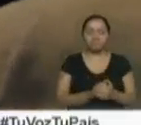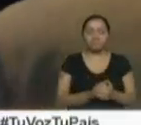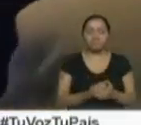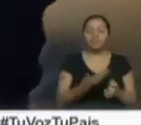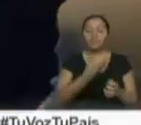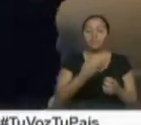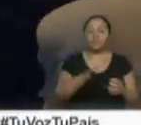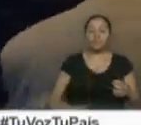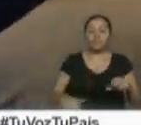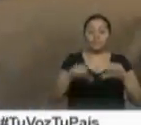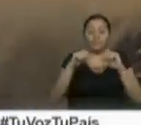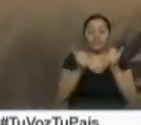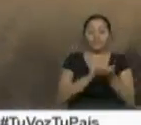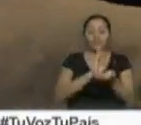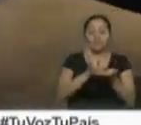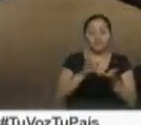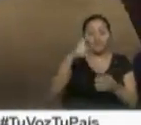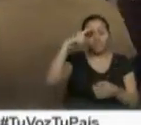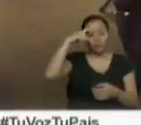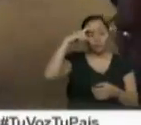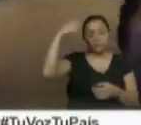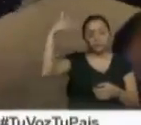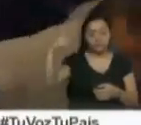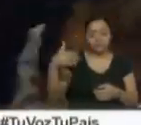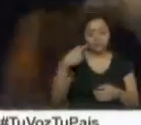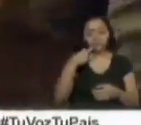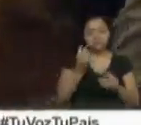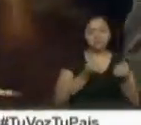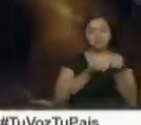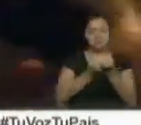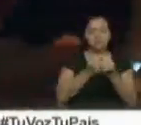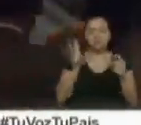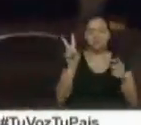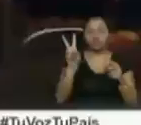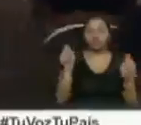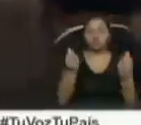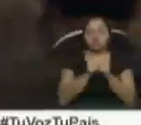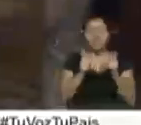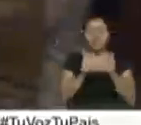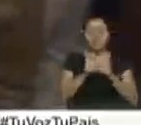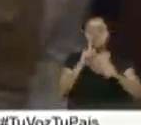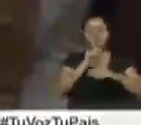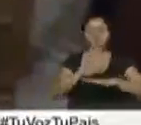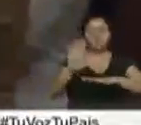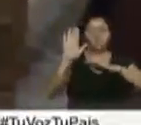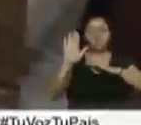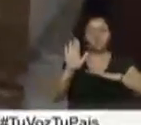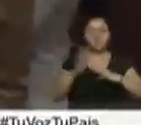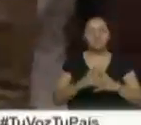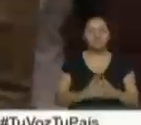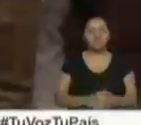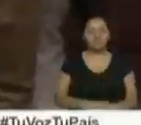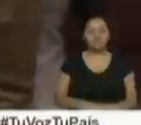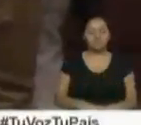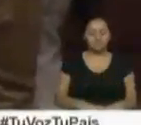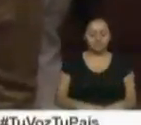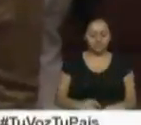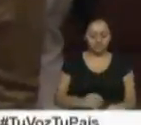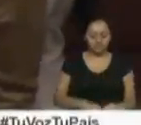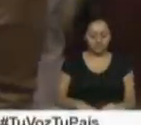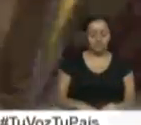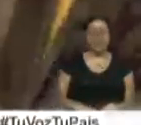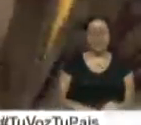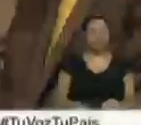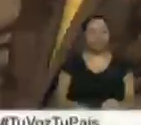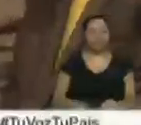presidente de la Asamblea Nacional, José Serrano, acompañado de los dos vicepresidentes, procedió a posesionarlo. Arquitecto Patricio